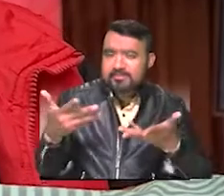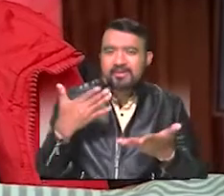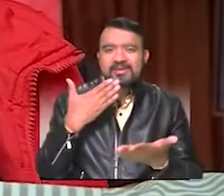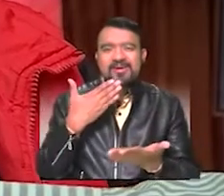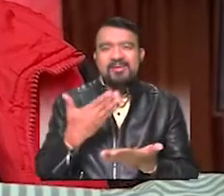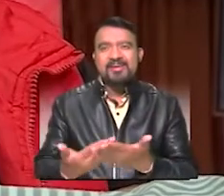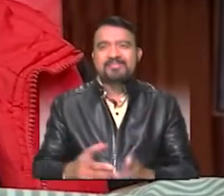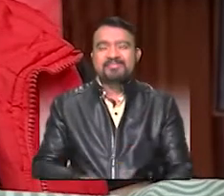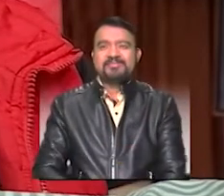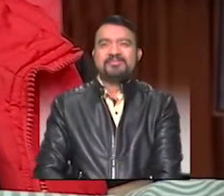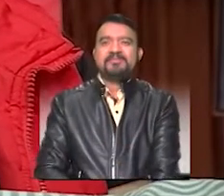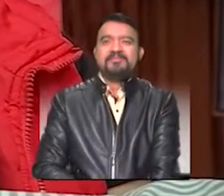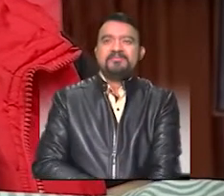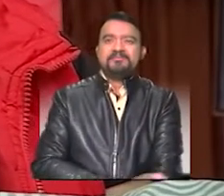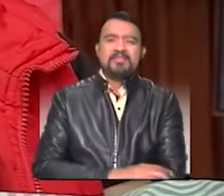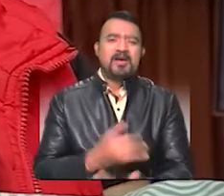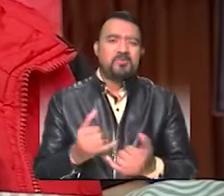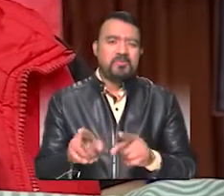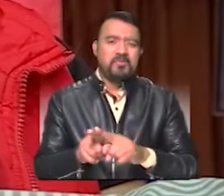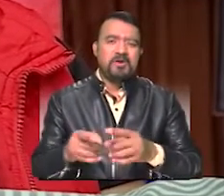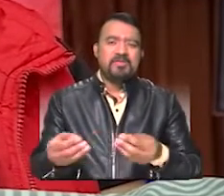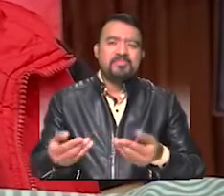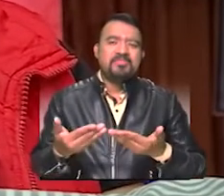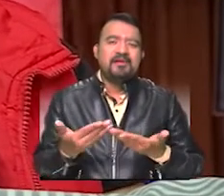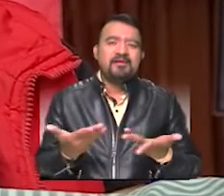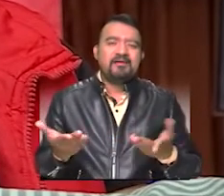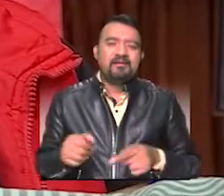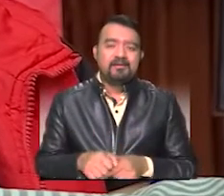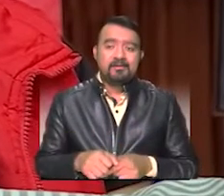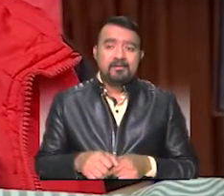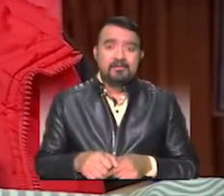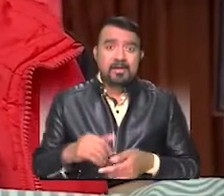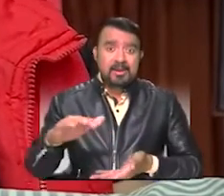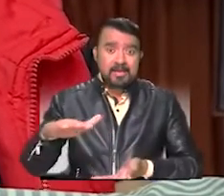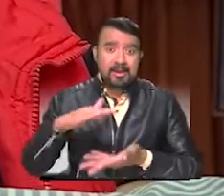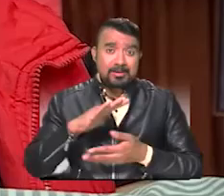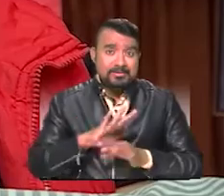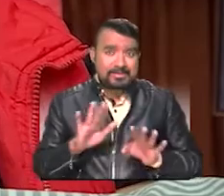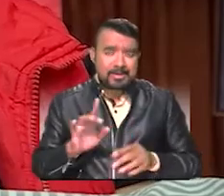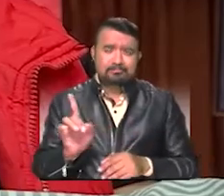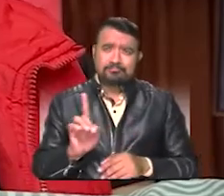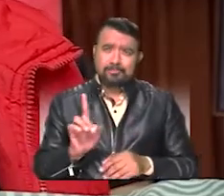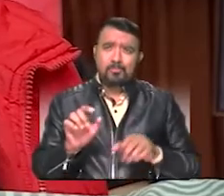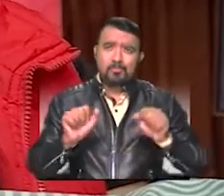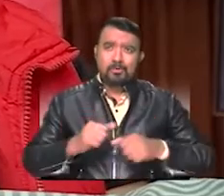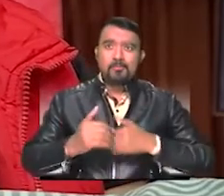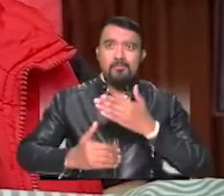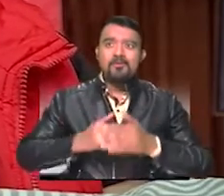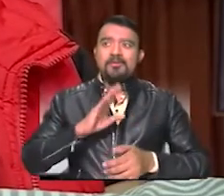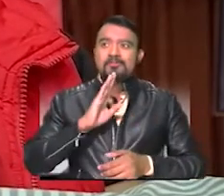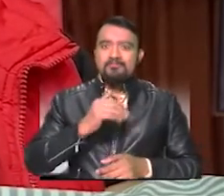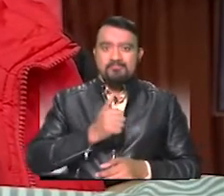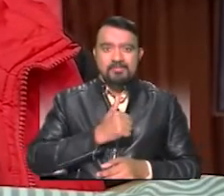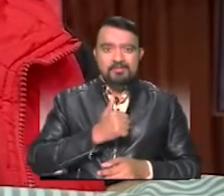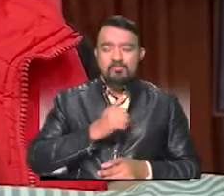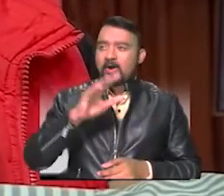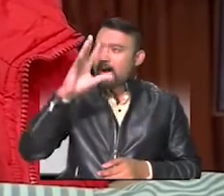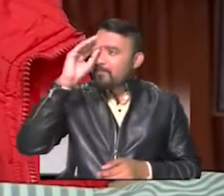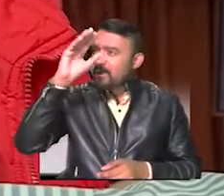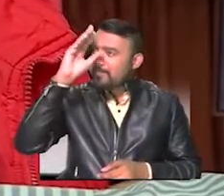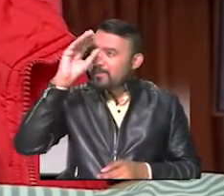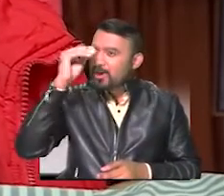como un detalle para nuestro bebé, y no es como el detalle, sino el aprendizaje que nos quede. Y yo invito pues como a todas las mamás que están en